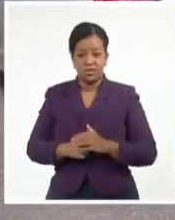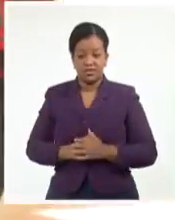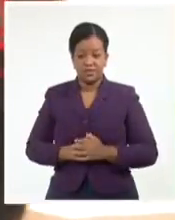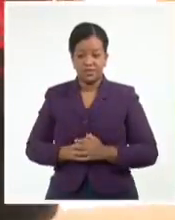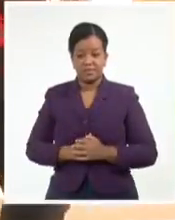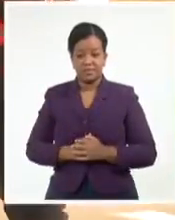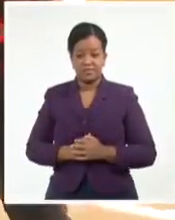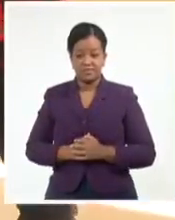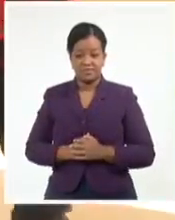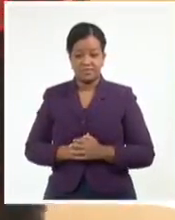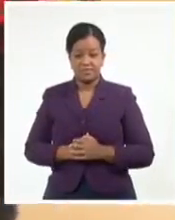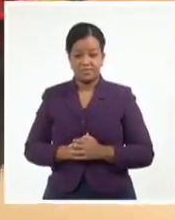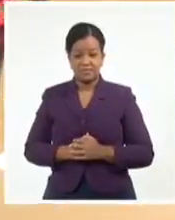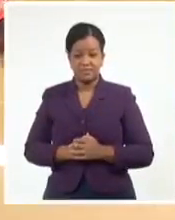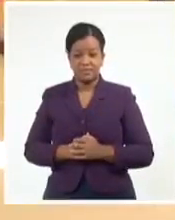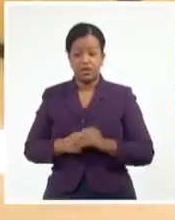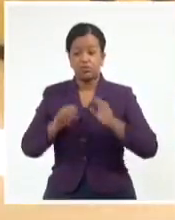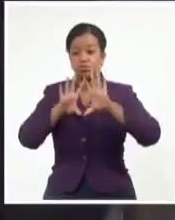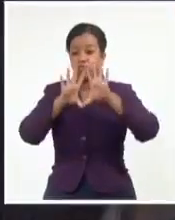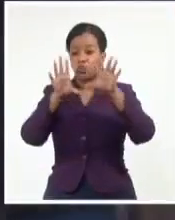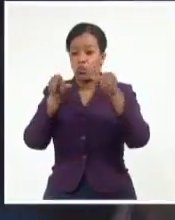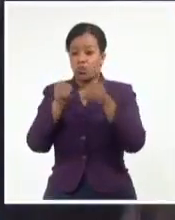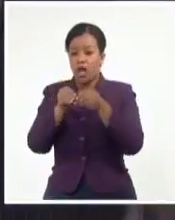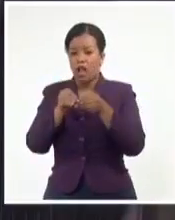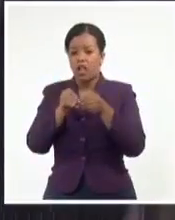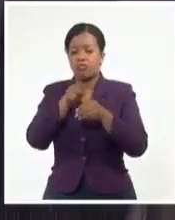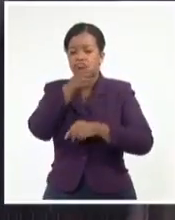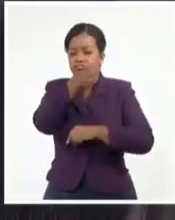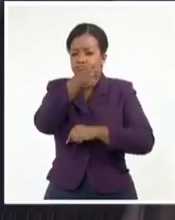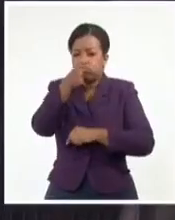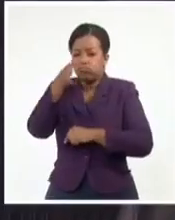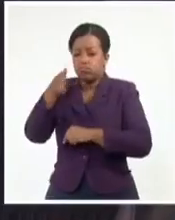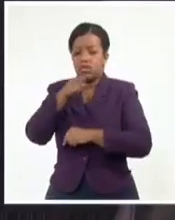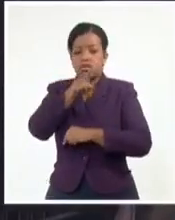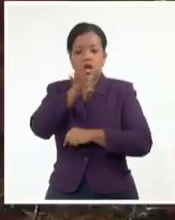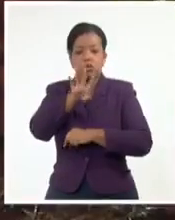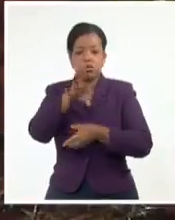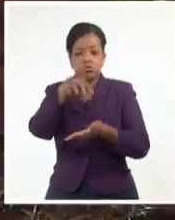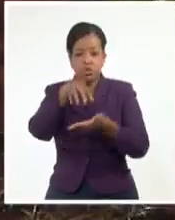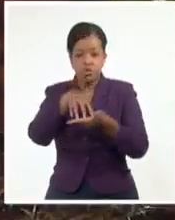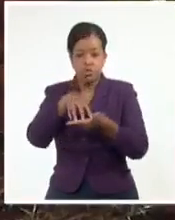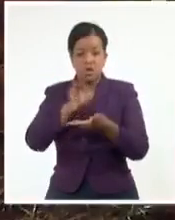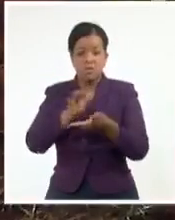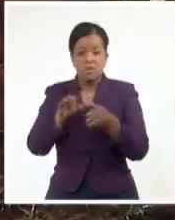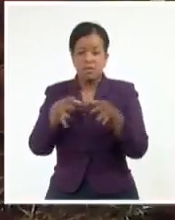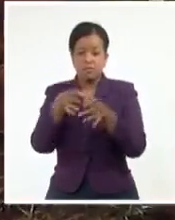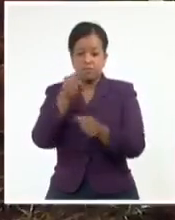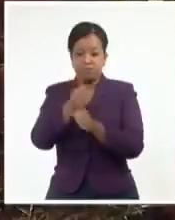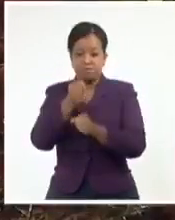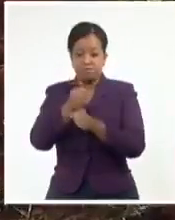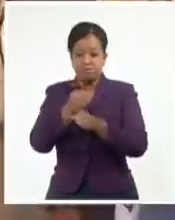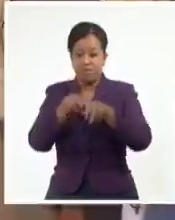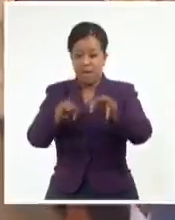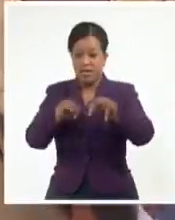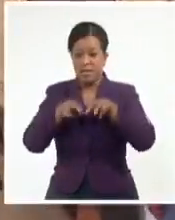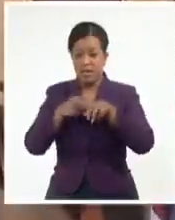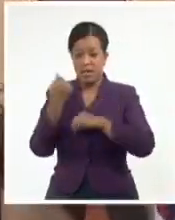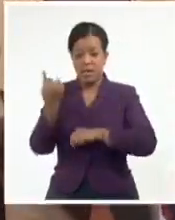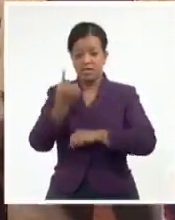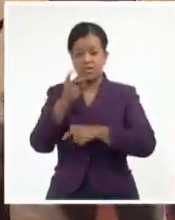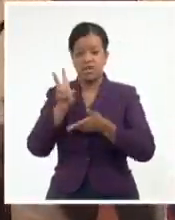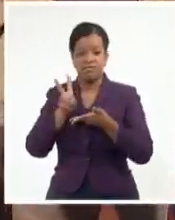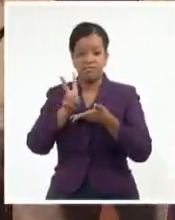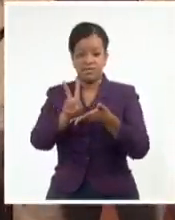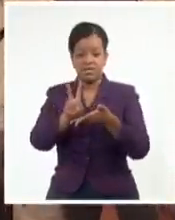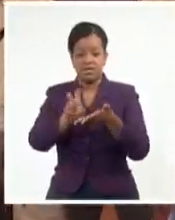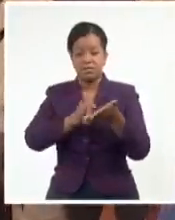Un total de 114 centros de producción y servicio fueron visitados por las comisiones permanentes de trabajo de la Asamblea Nacional en su visita a